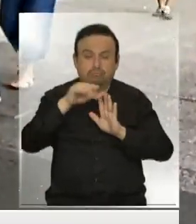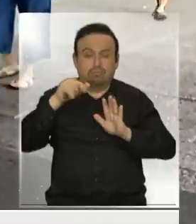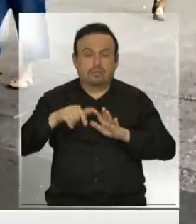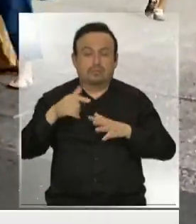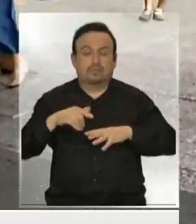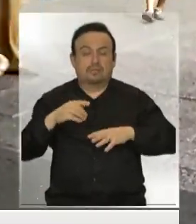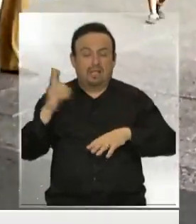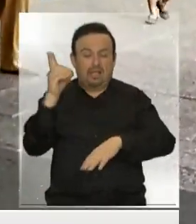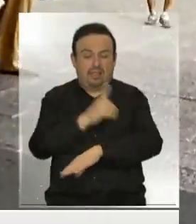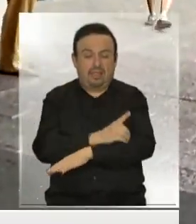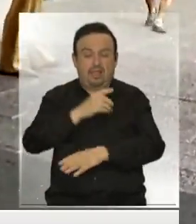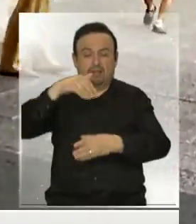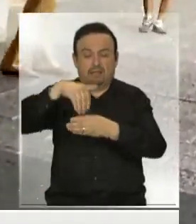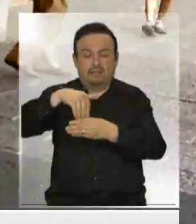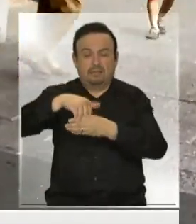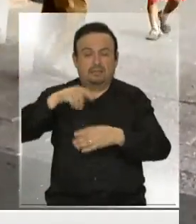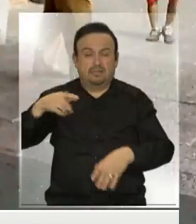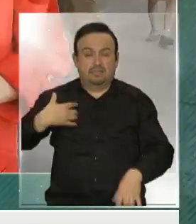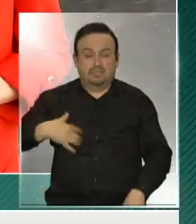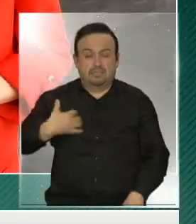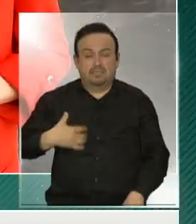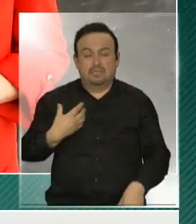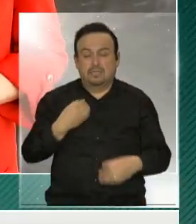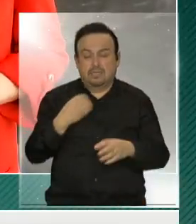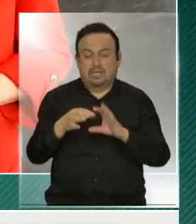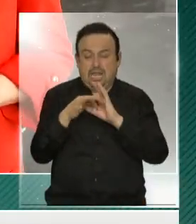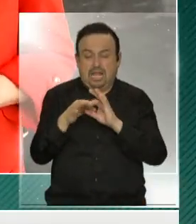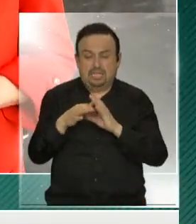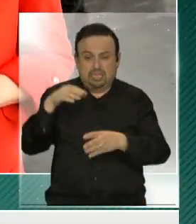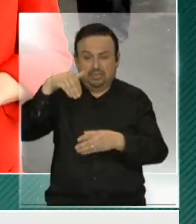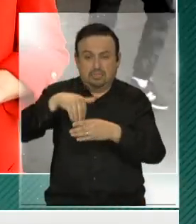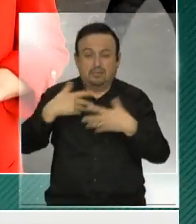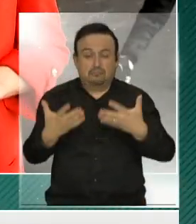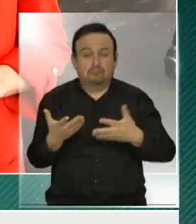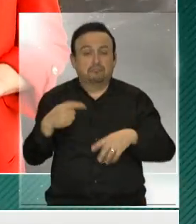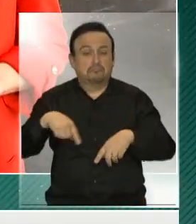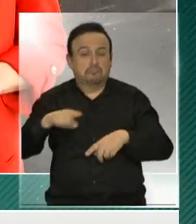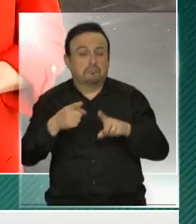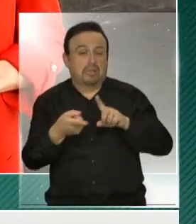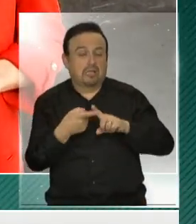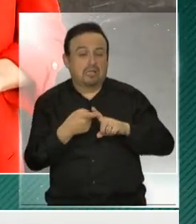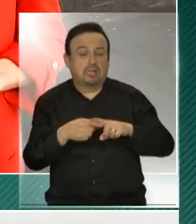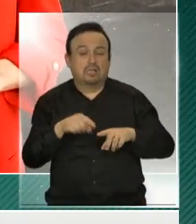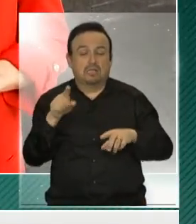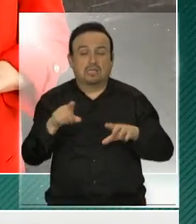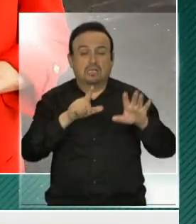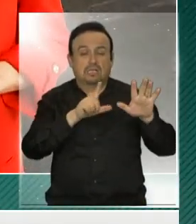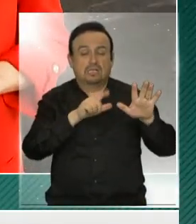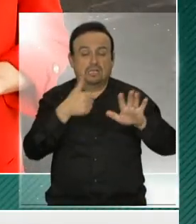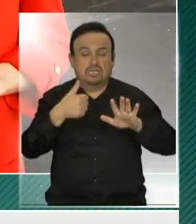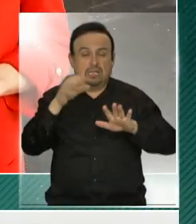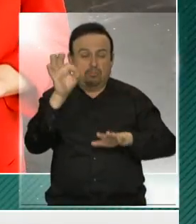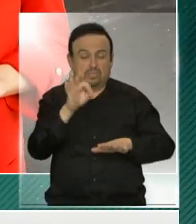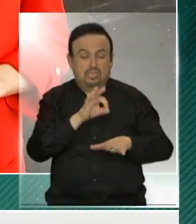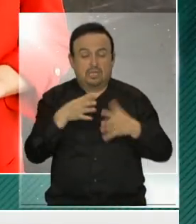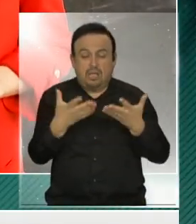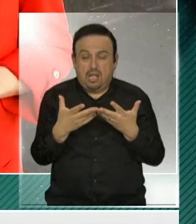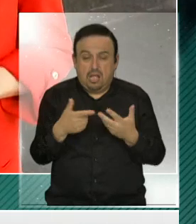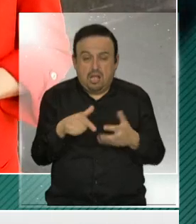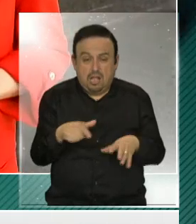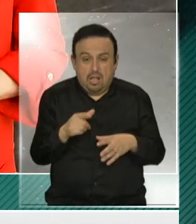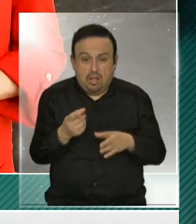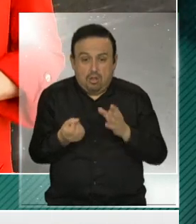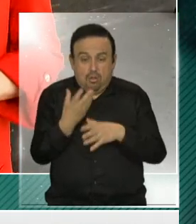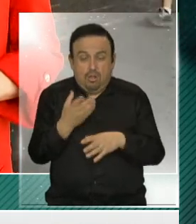esta jornada electoral en Argentina. Priscila, José Luis. Claro, en agosto la participación alcanzó el 76%. Vamos a ver entonces qué es lo que ocurre en